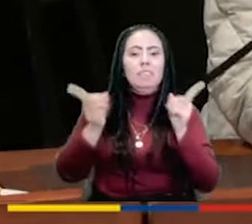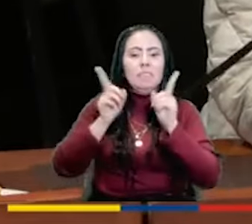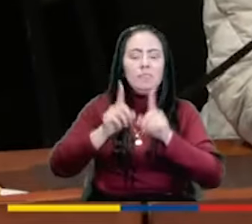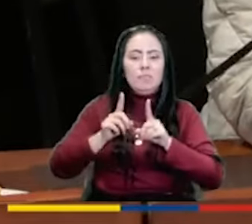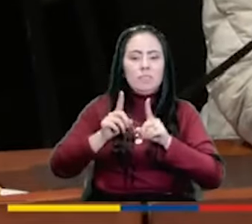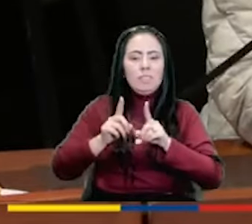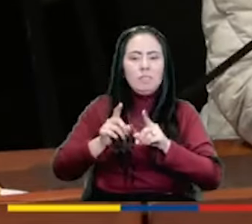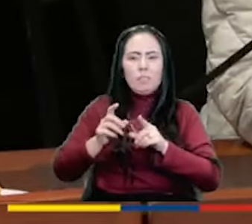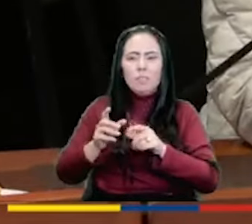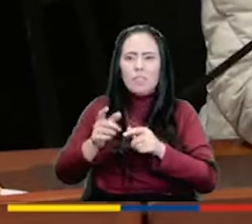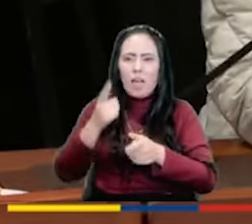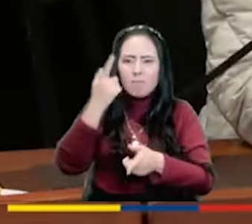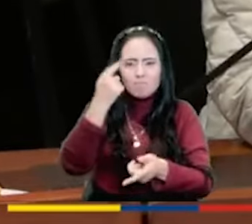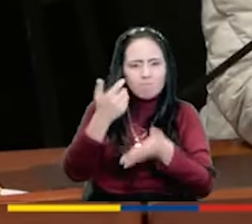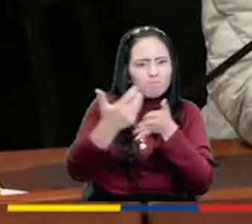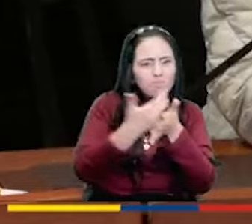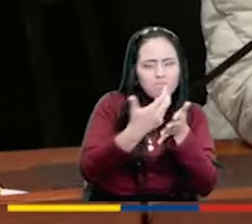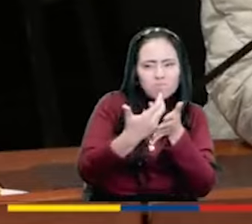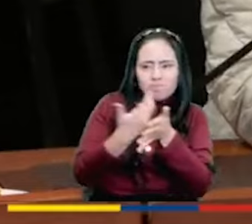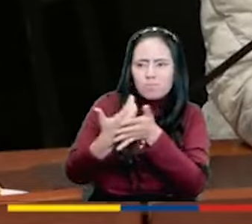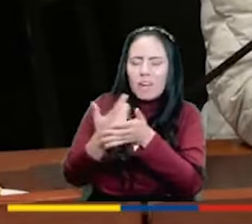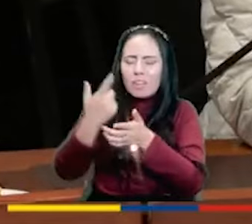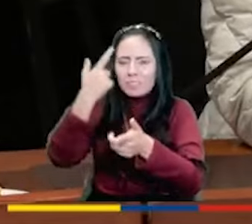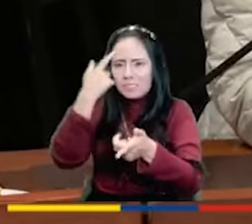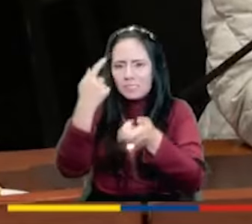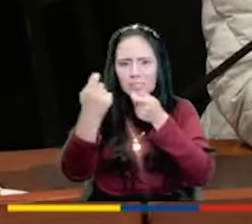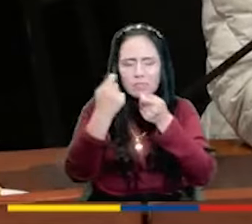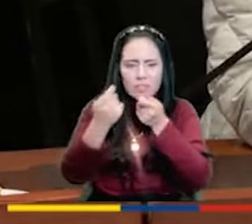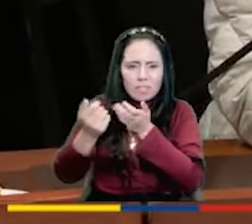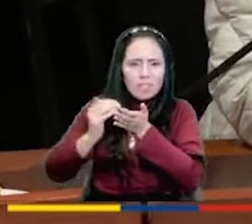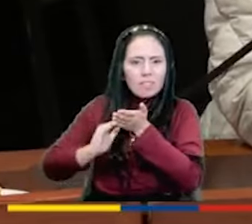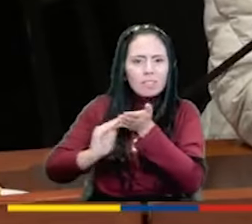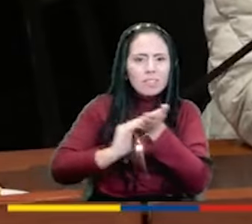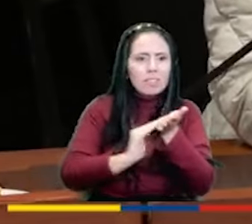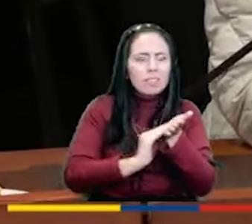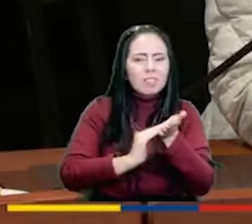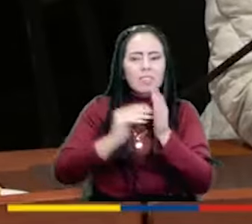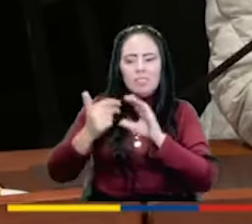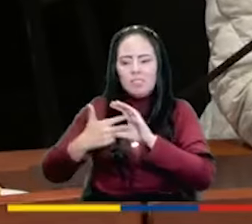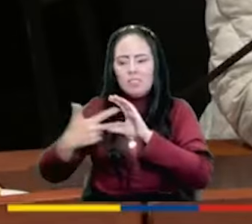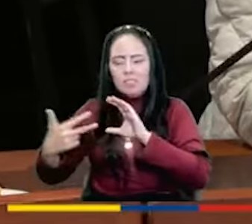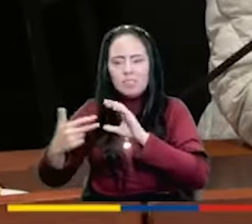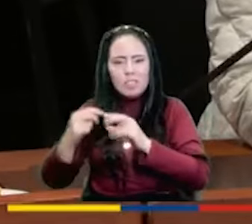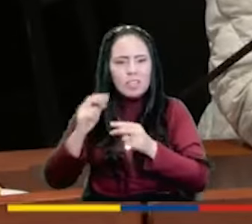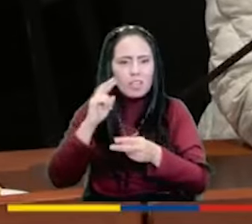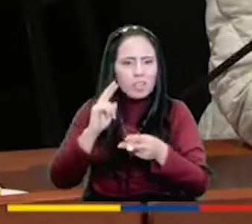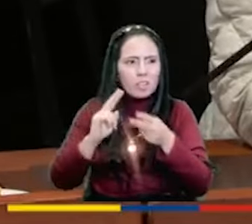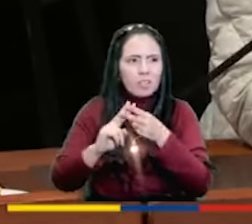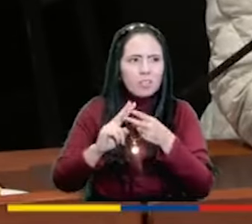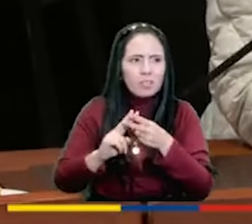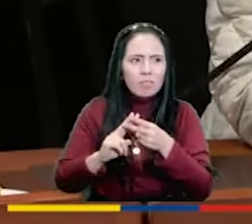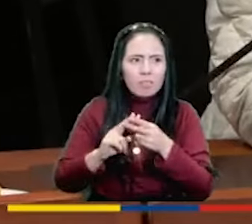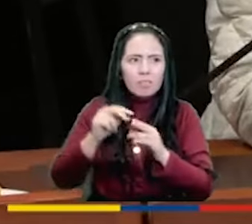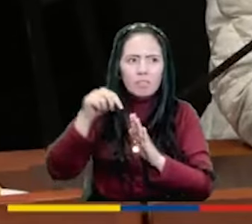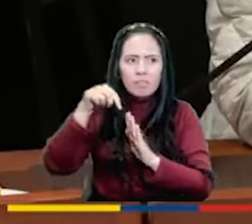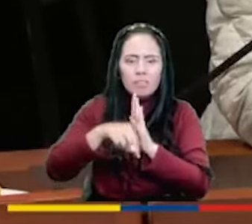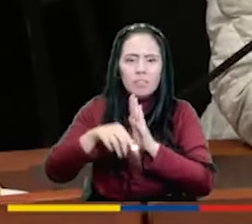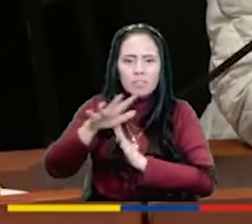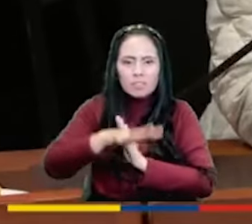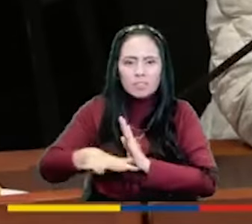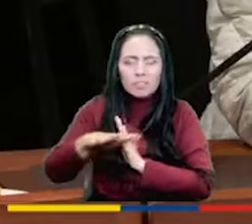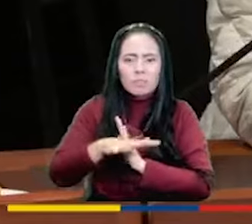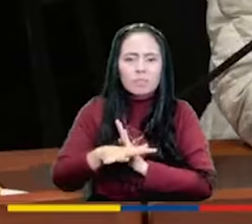las medidas y las acciones, entonces las instituciones responden con que no tienen el